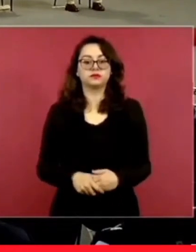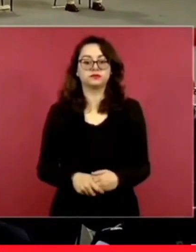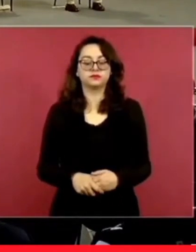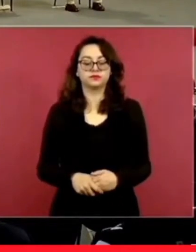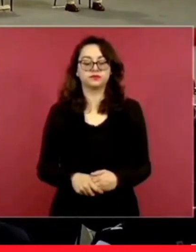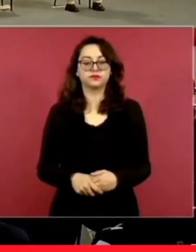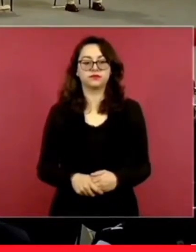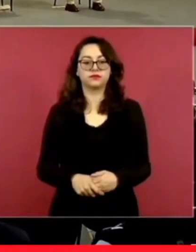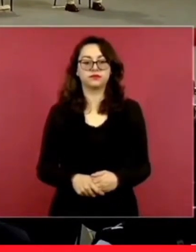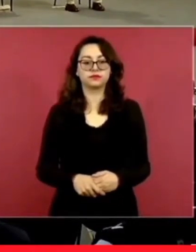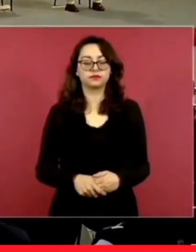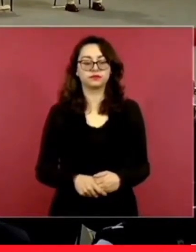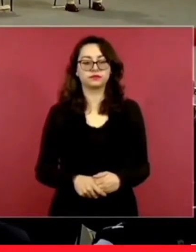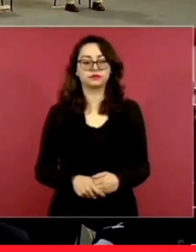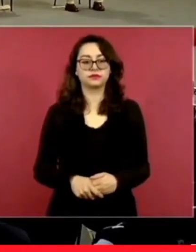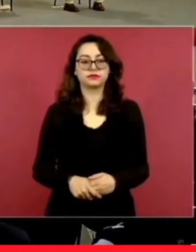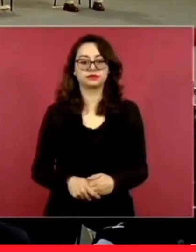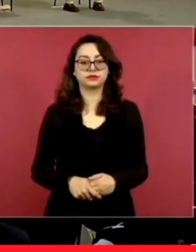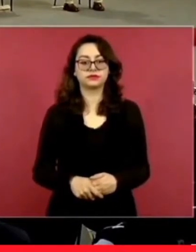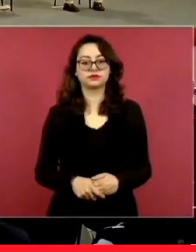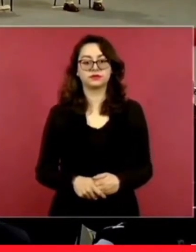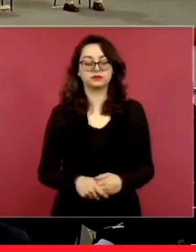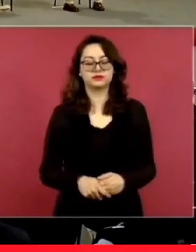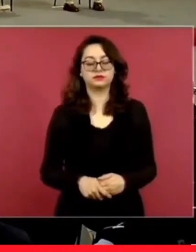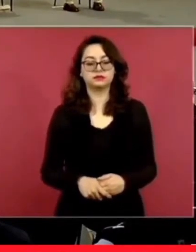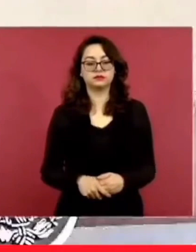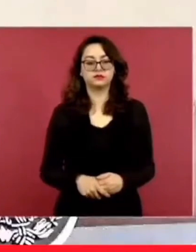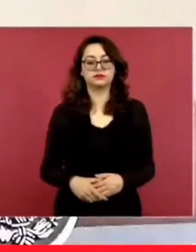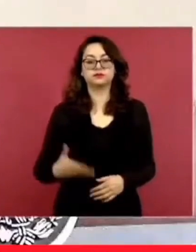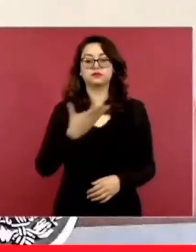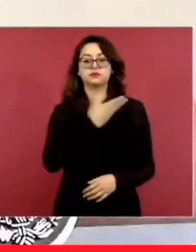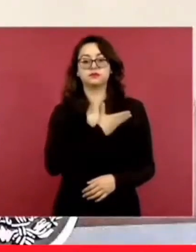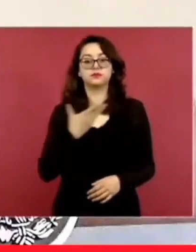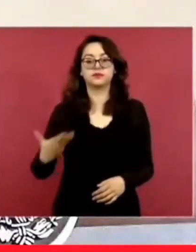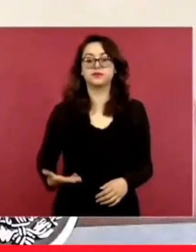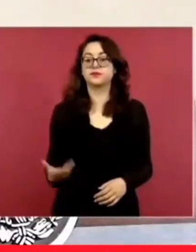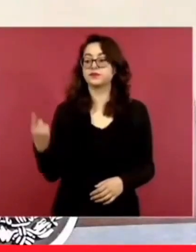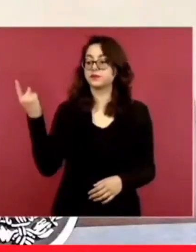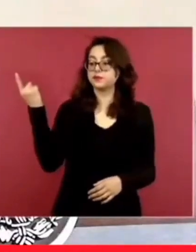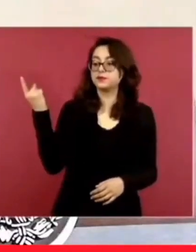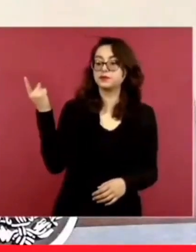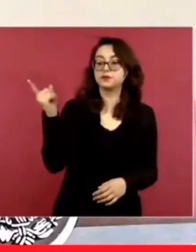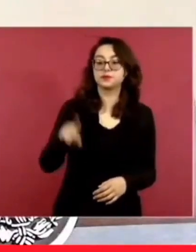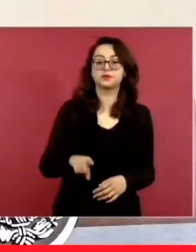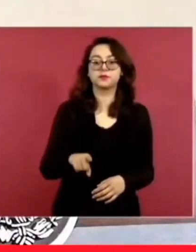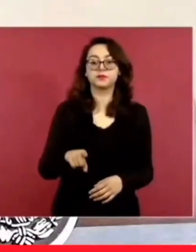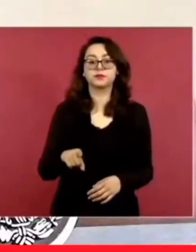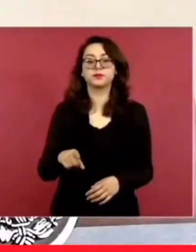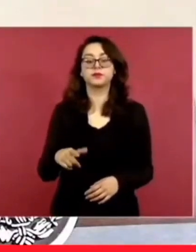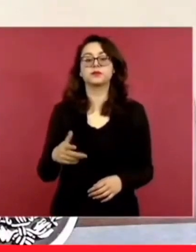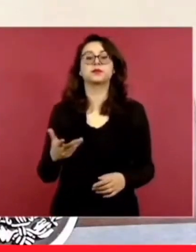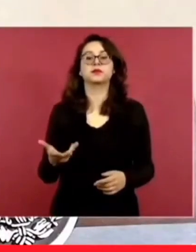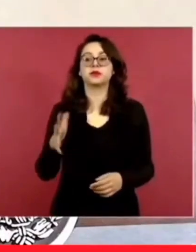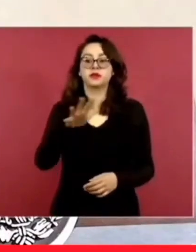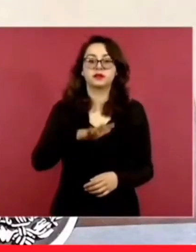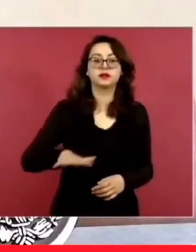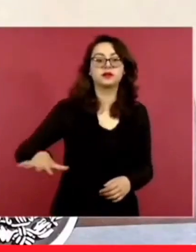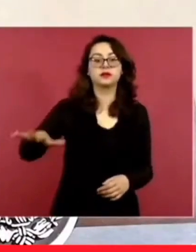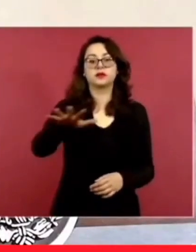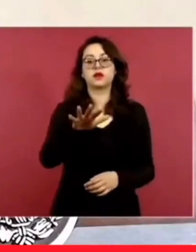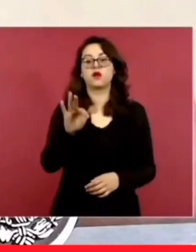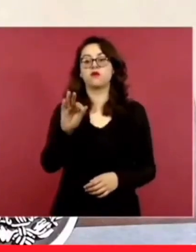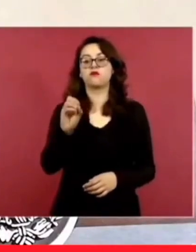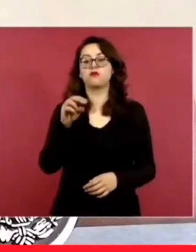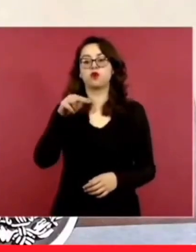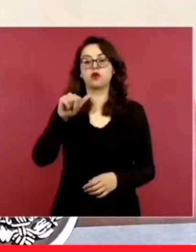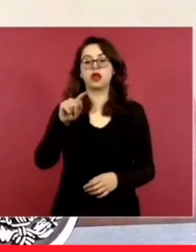Pues como es conocido, nuestro presidente instruye que podamos, en los terrenos que pertenecían a